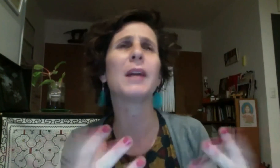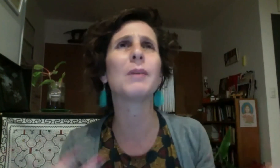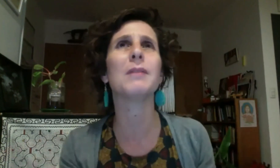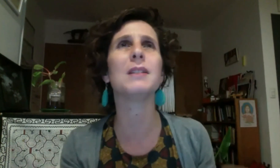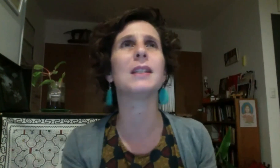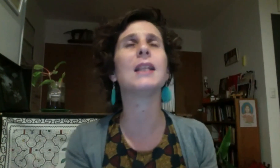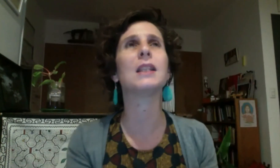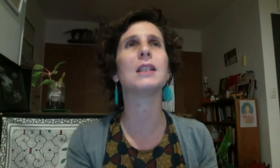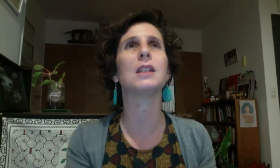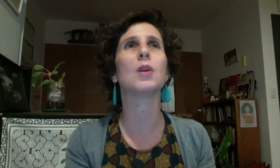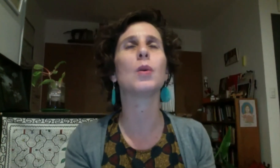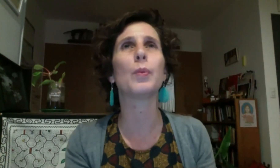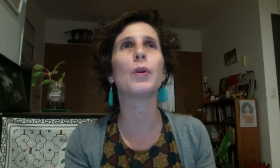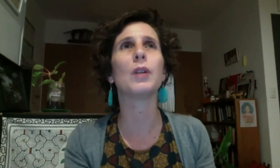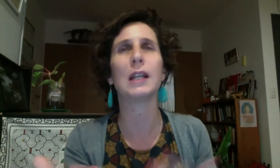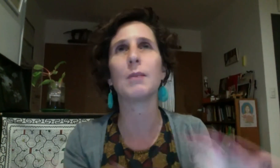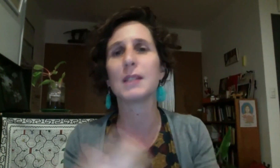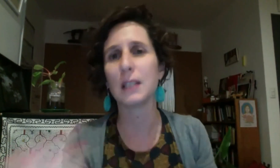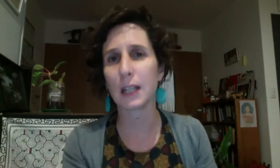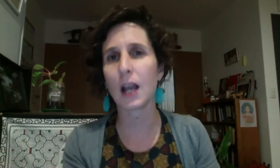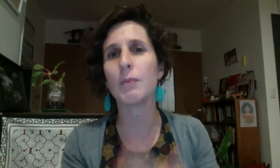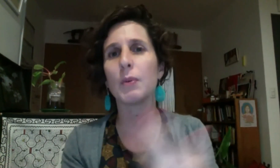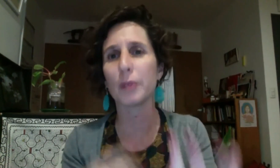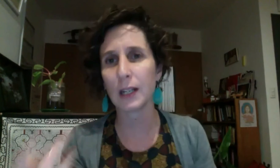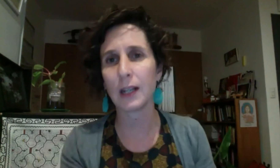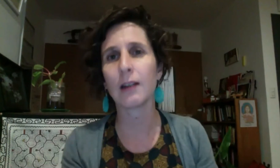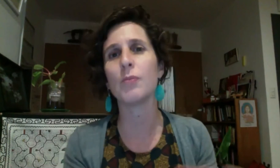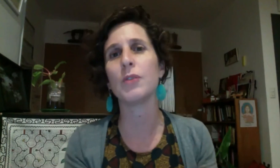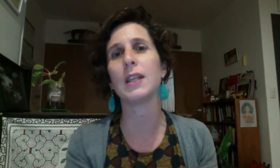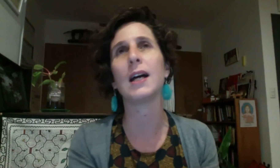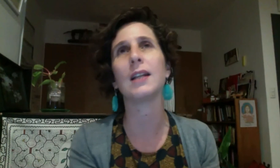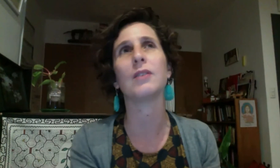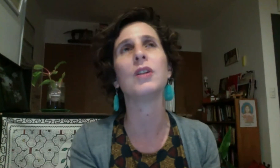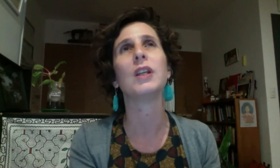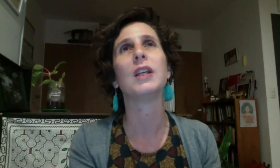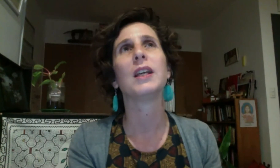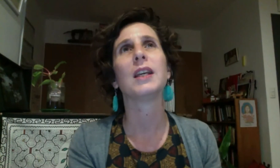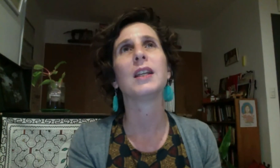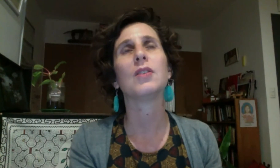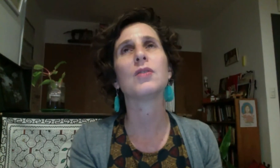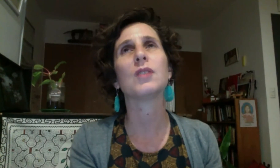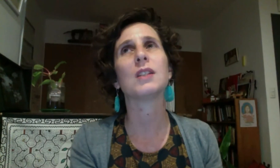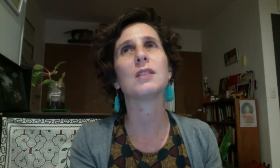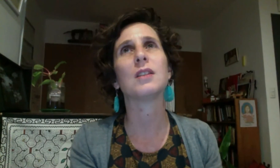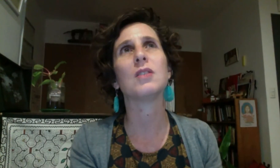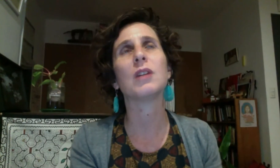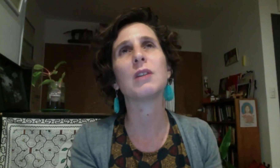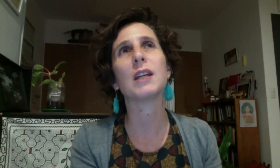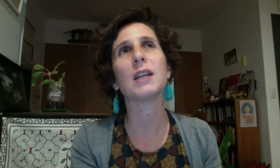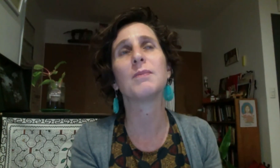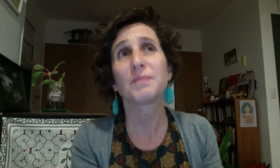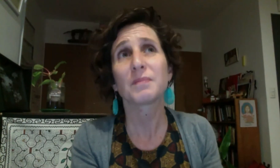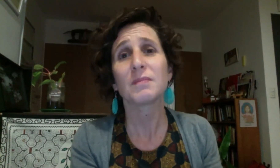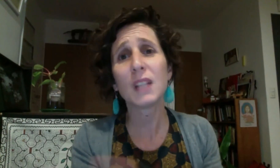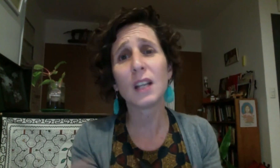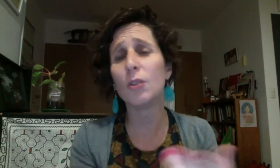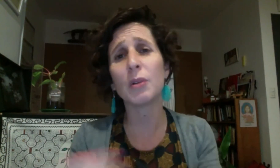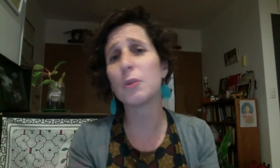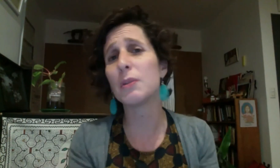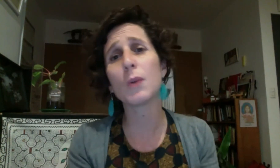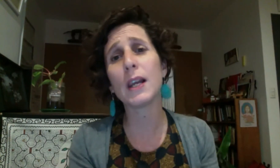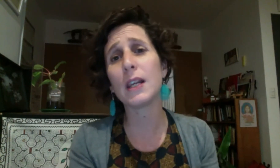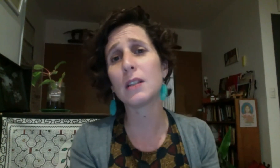captar más visitantes, sino por tener más intercambios, por generar comunidad, ¿no? Entonces, yo creo que